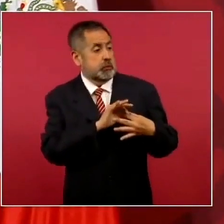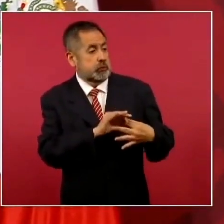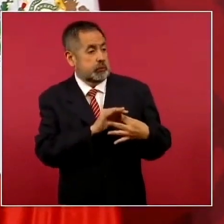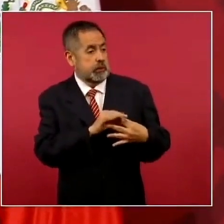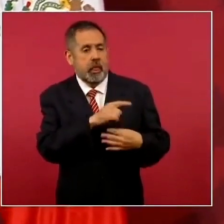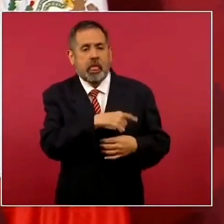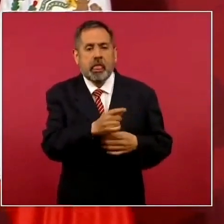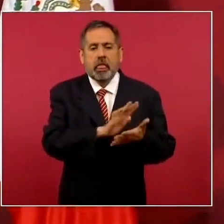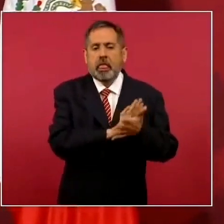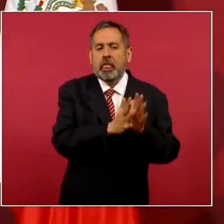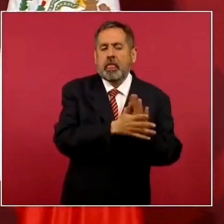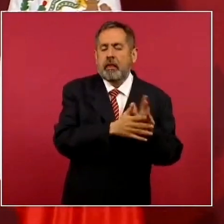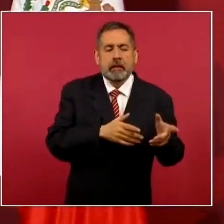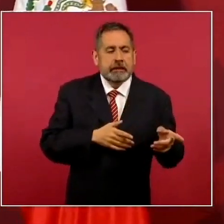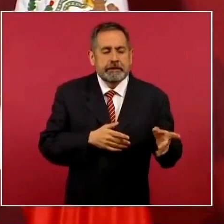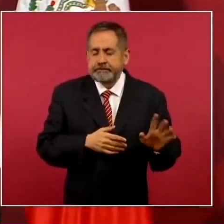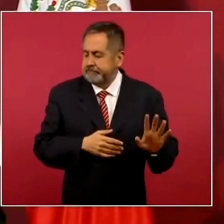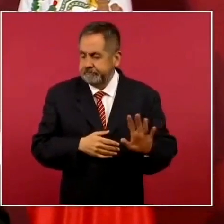alcahuetes.